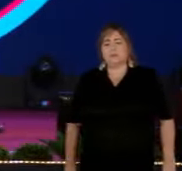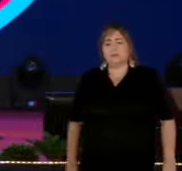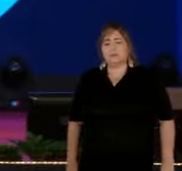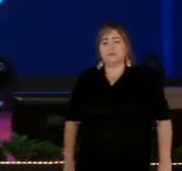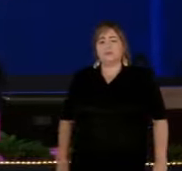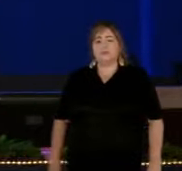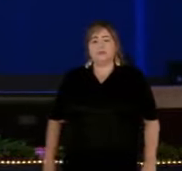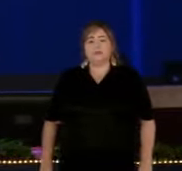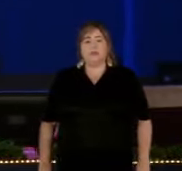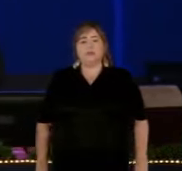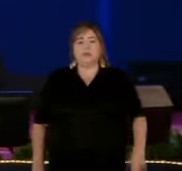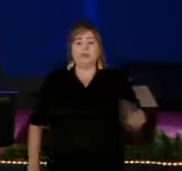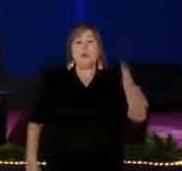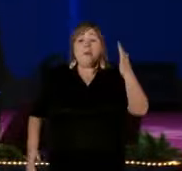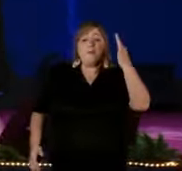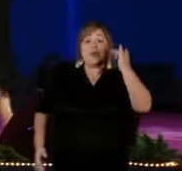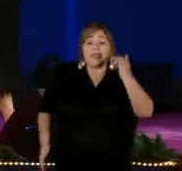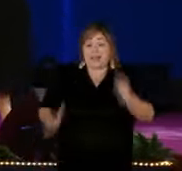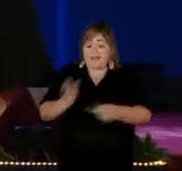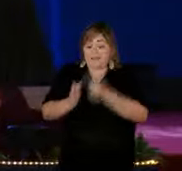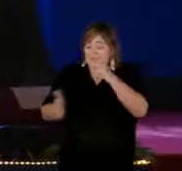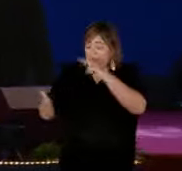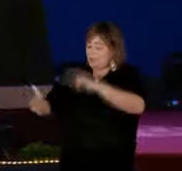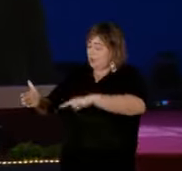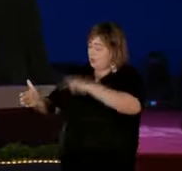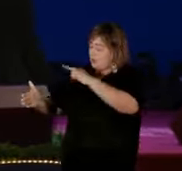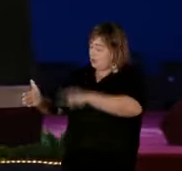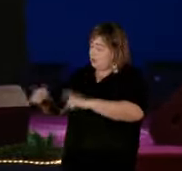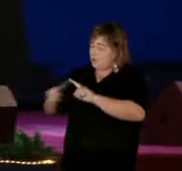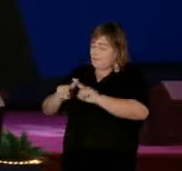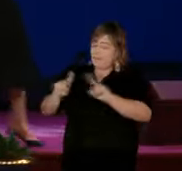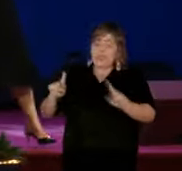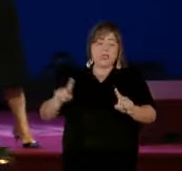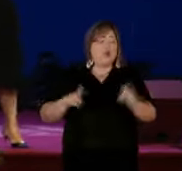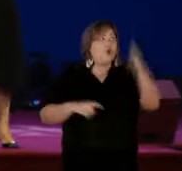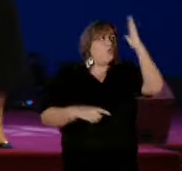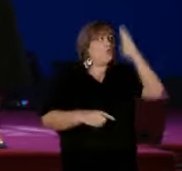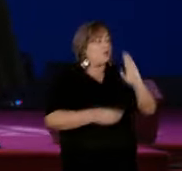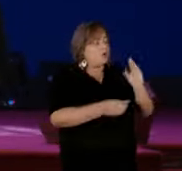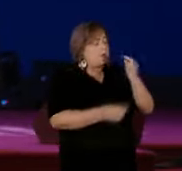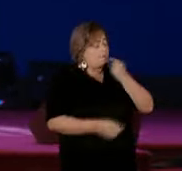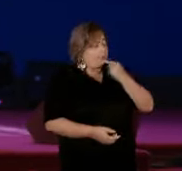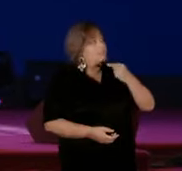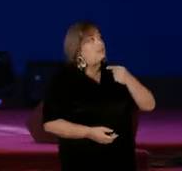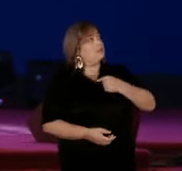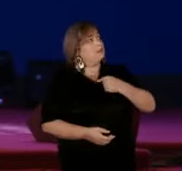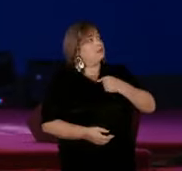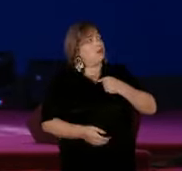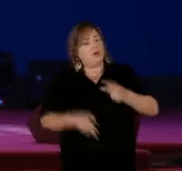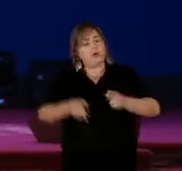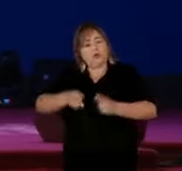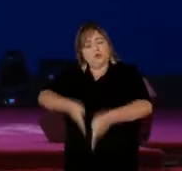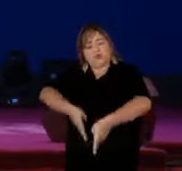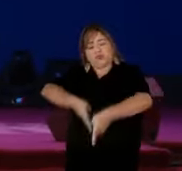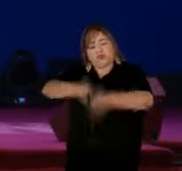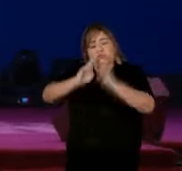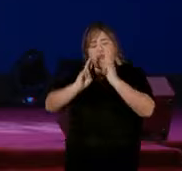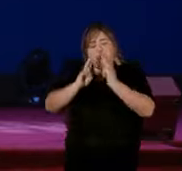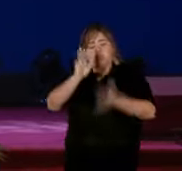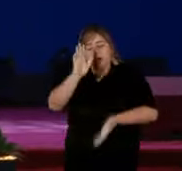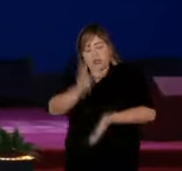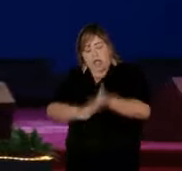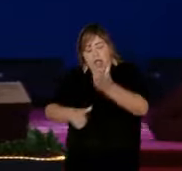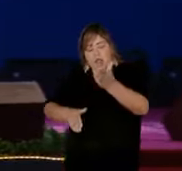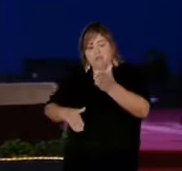A veces leemos y no entendemos. Pero cuando el Señor me revela esta palabra de avanzar, hay gente que dice, ¿a quién esperando en el Señor? ¿Esperando